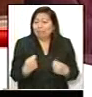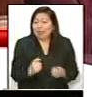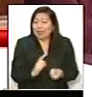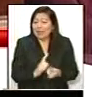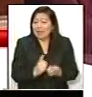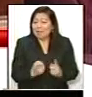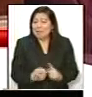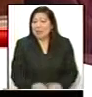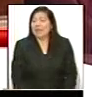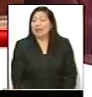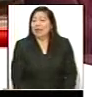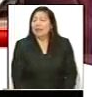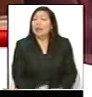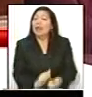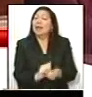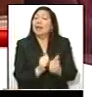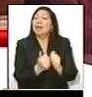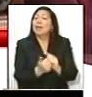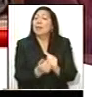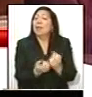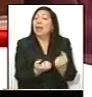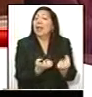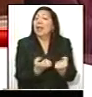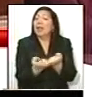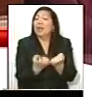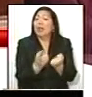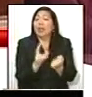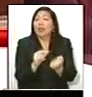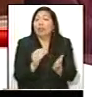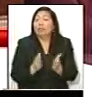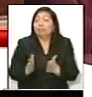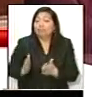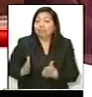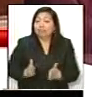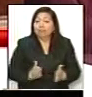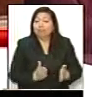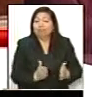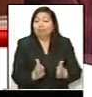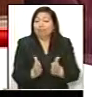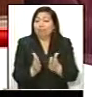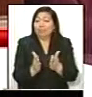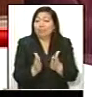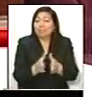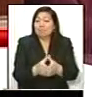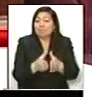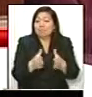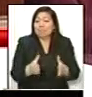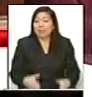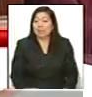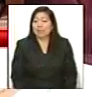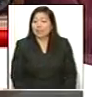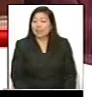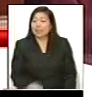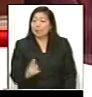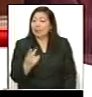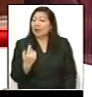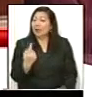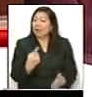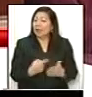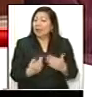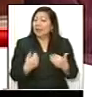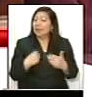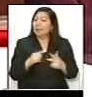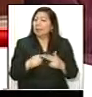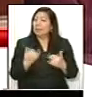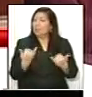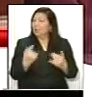cambiarlo, presidenta. La reforma económica nos ha conducido a este agrado inmenso, a este cáncer de la corrupción. Y creo que hay que empezar